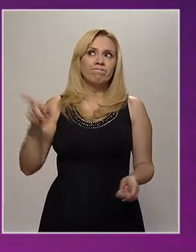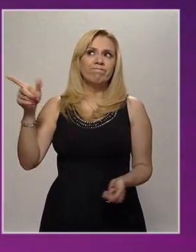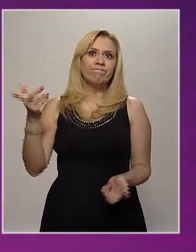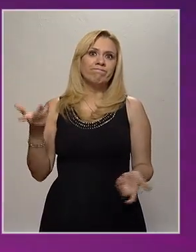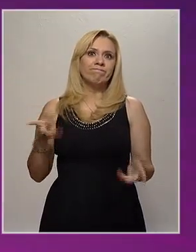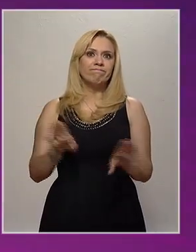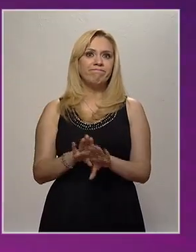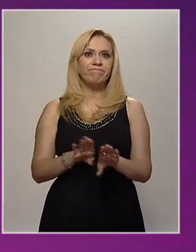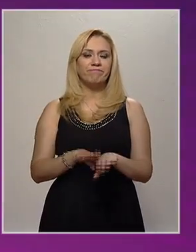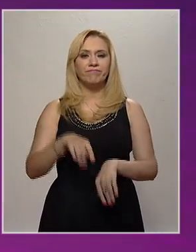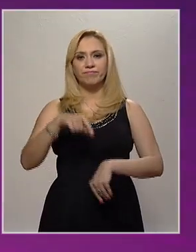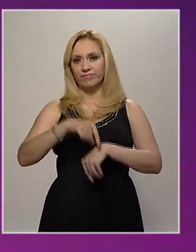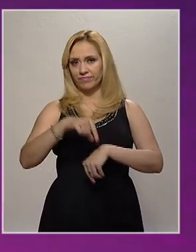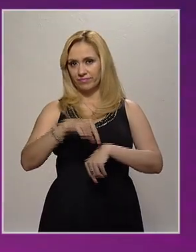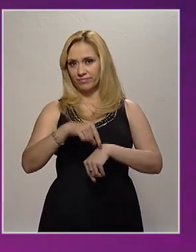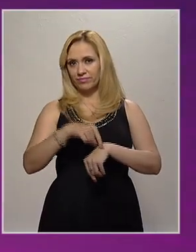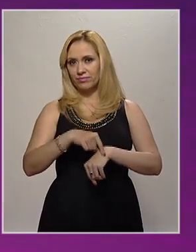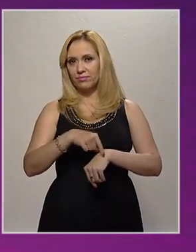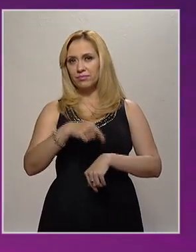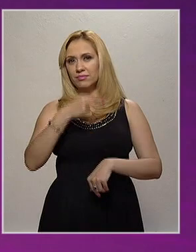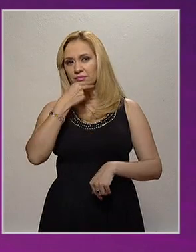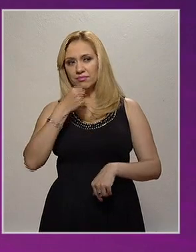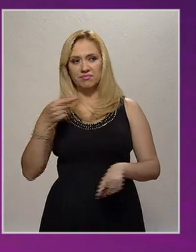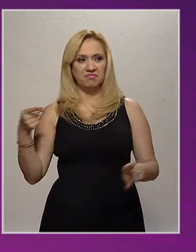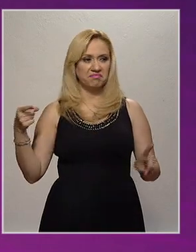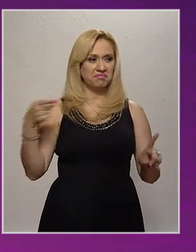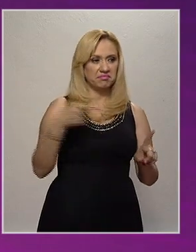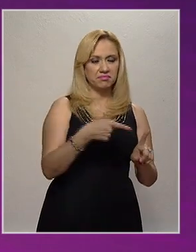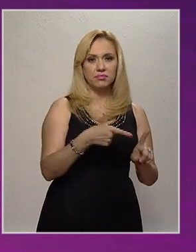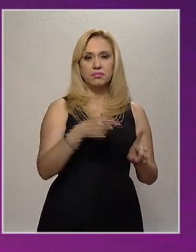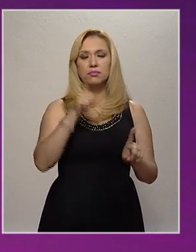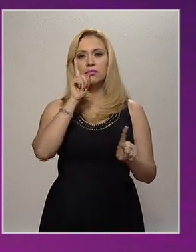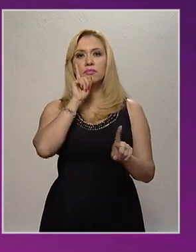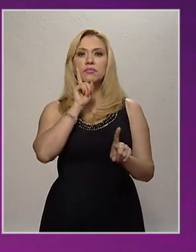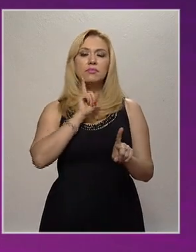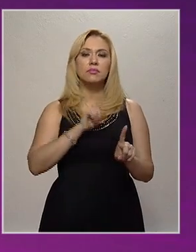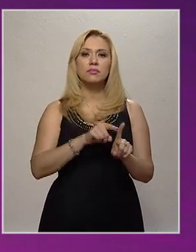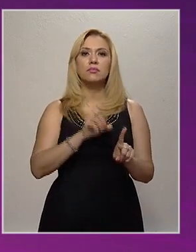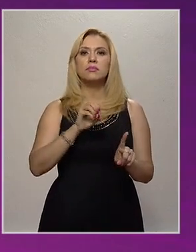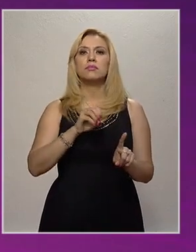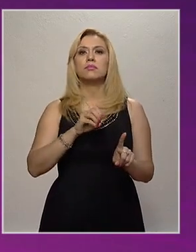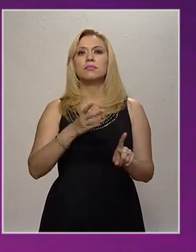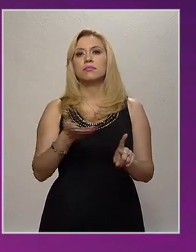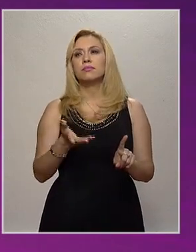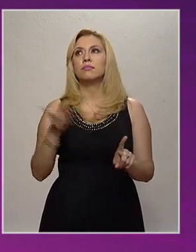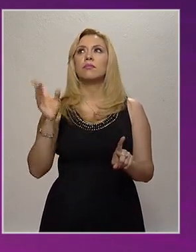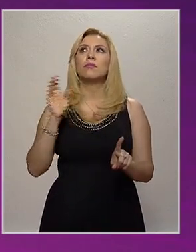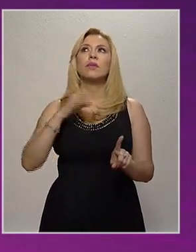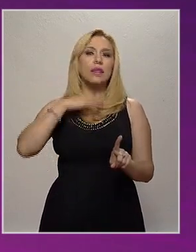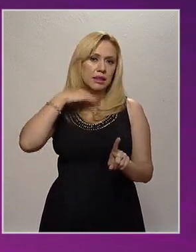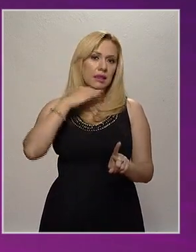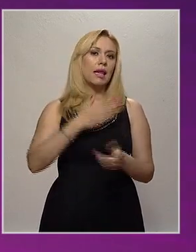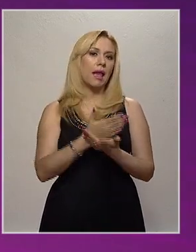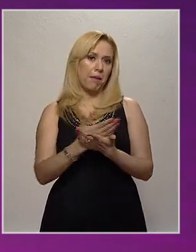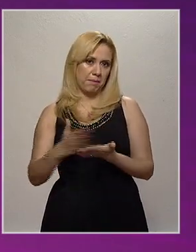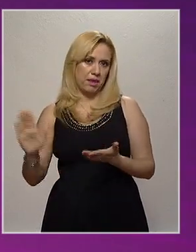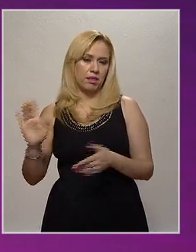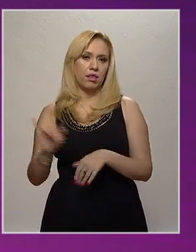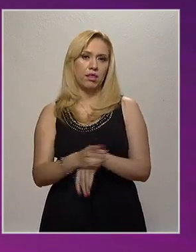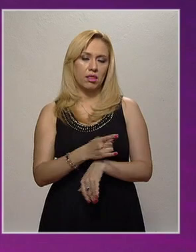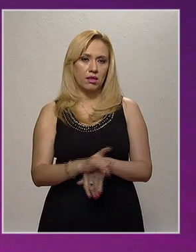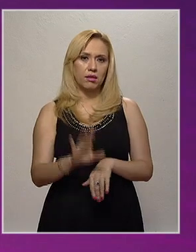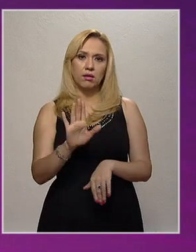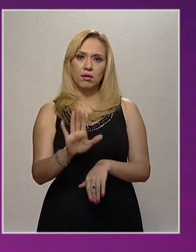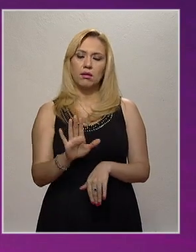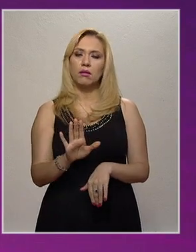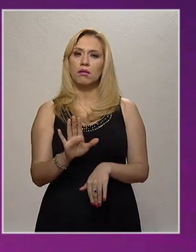de acción o omisión, en este caso podría ser o descuido en caso de negligencia médica, sea por una cuestión de género. Eso